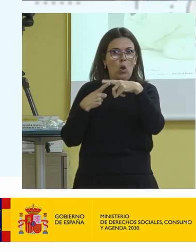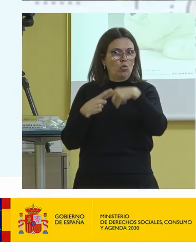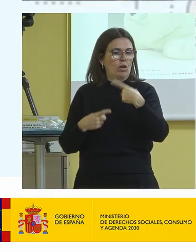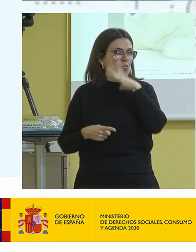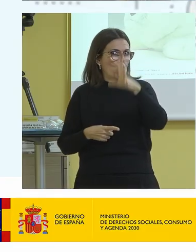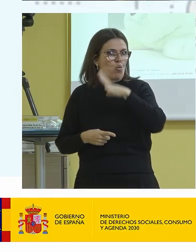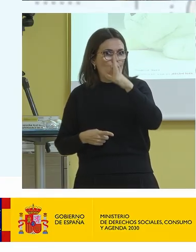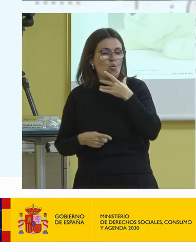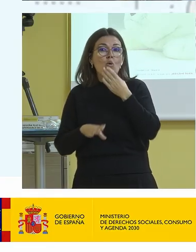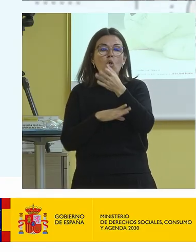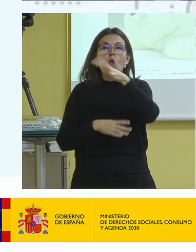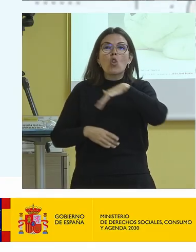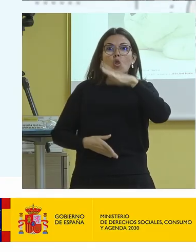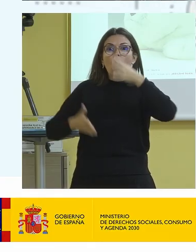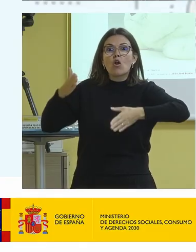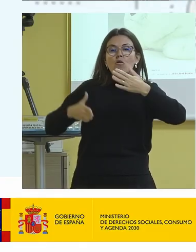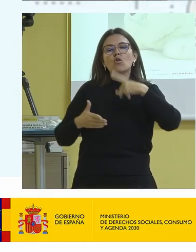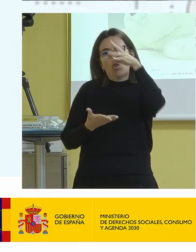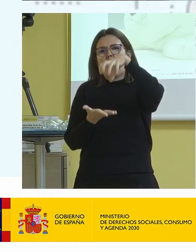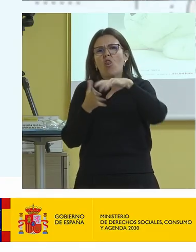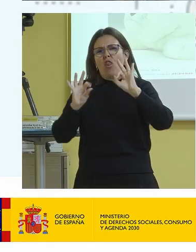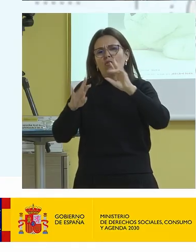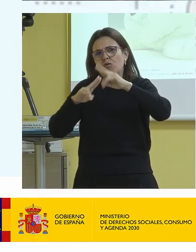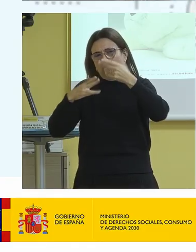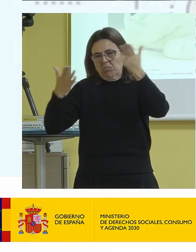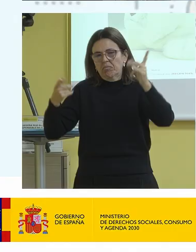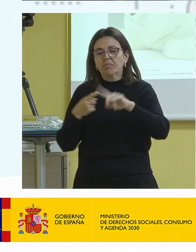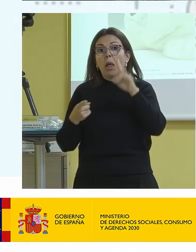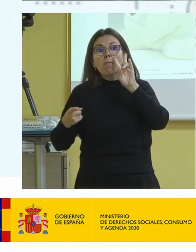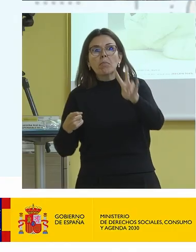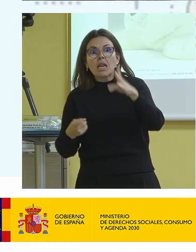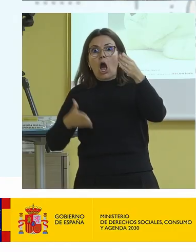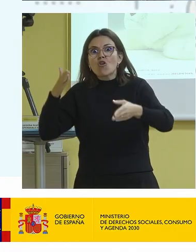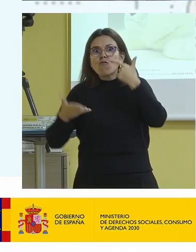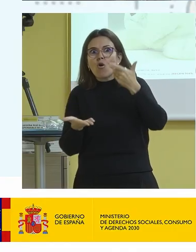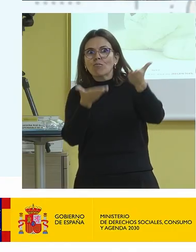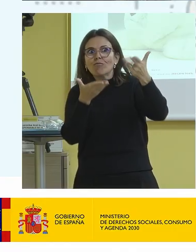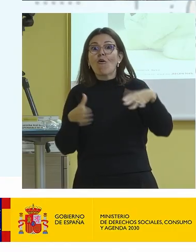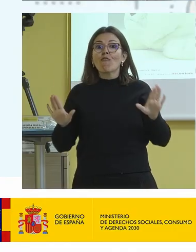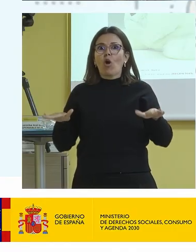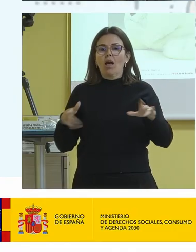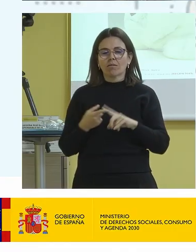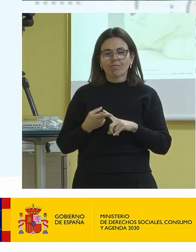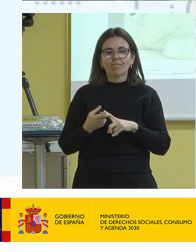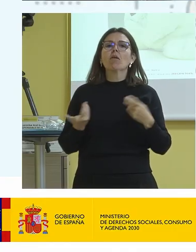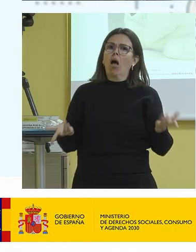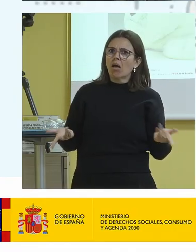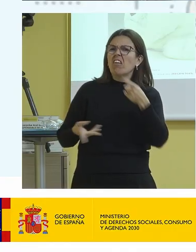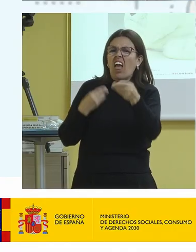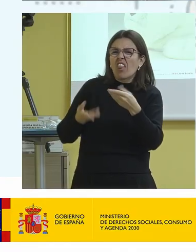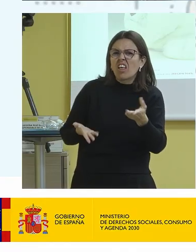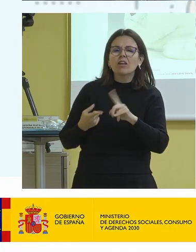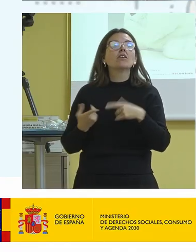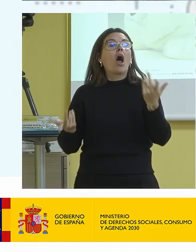He estado en la zona de robótica de X centro, y mira el robot que tienen, una foca. Dice, vale, ¿y esta foca qué